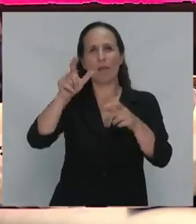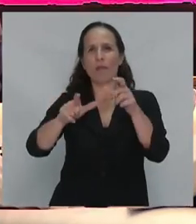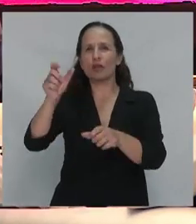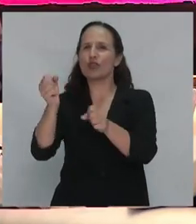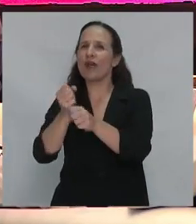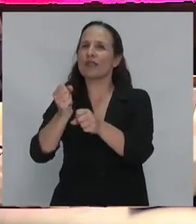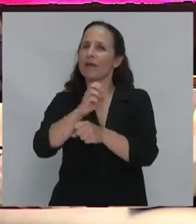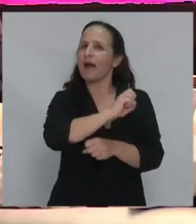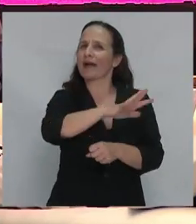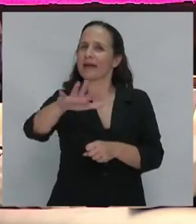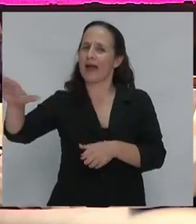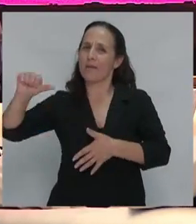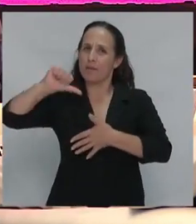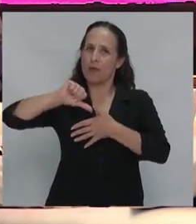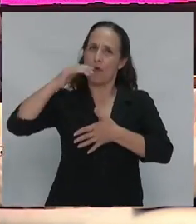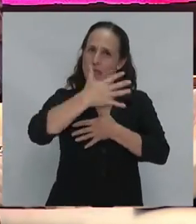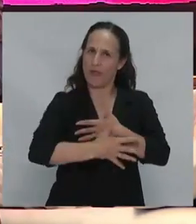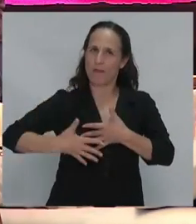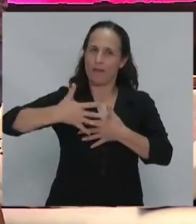rurales de américa